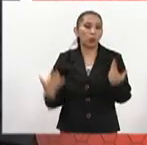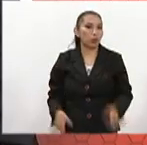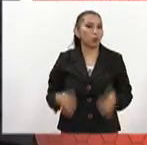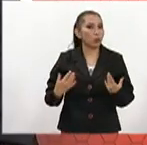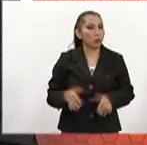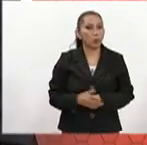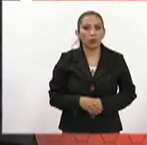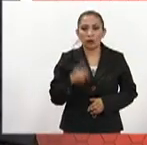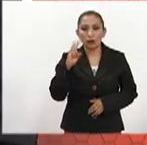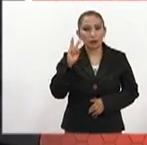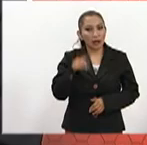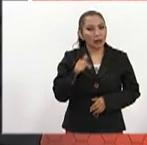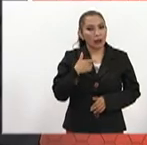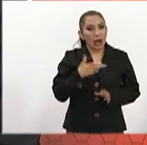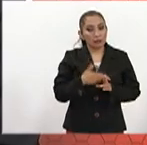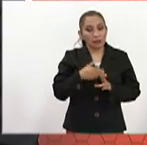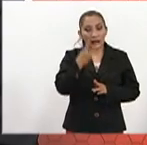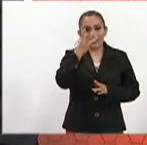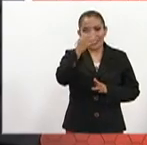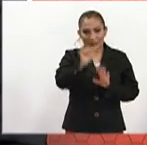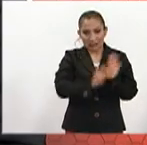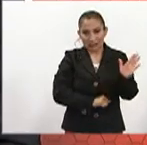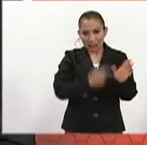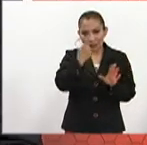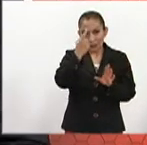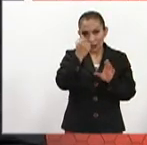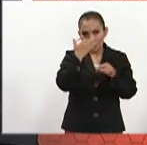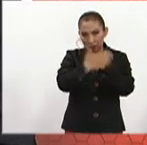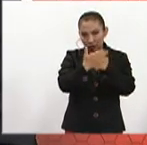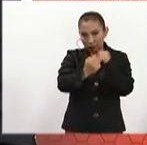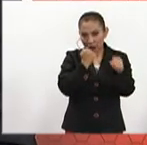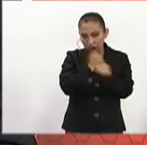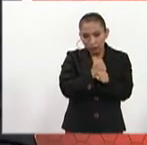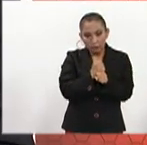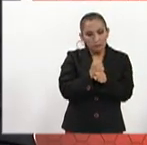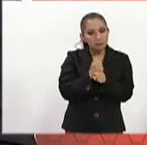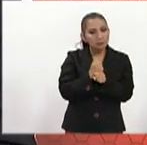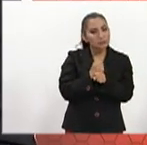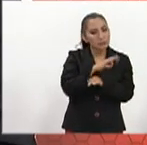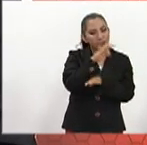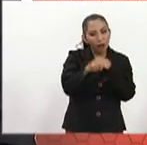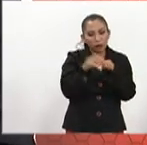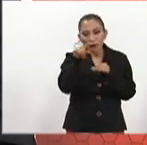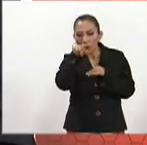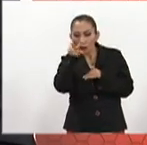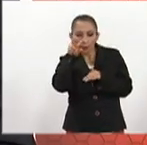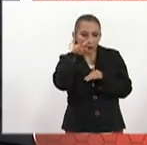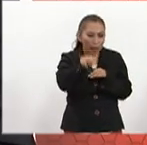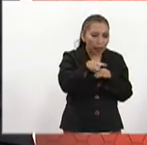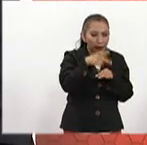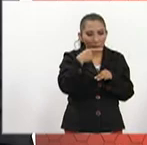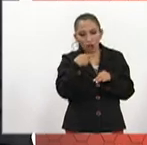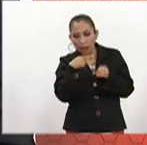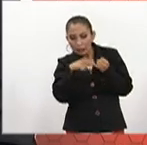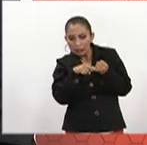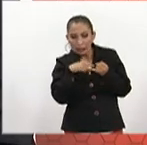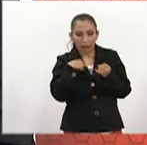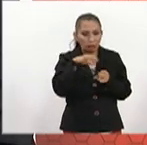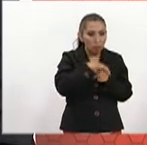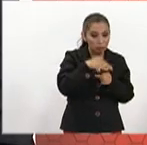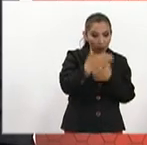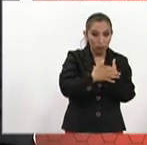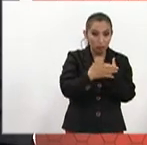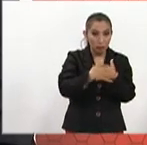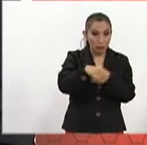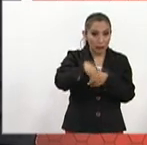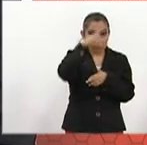está asegurada, al menos hasta el primer trimestre, pero bueno, pues con todos estos matices políticos de elecciones que